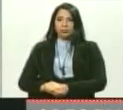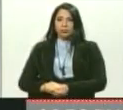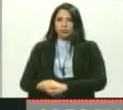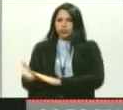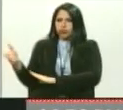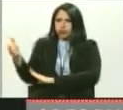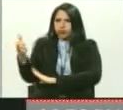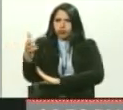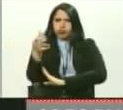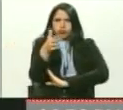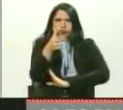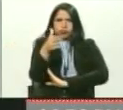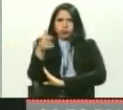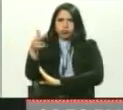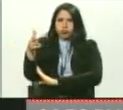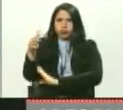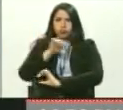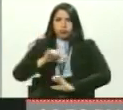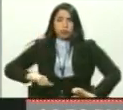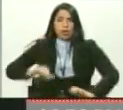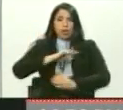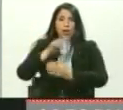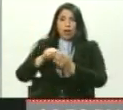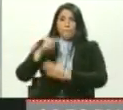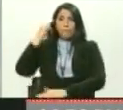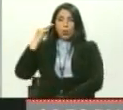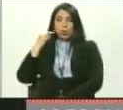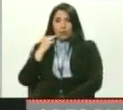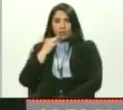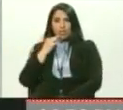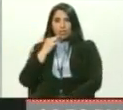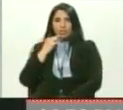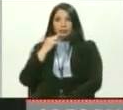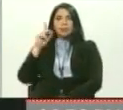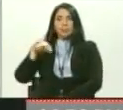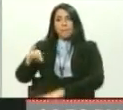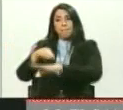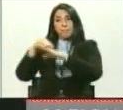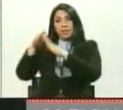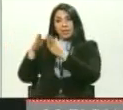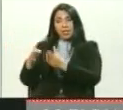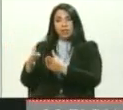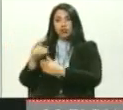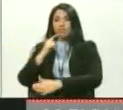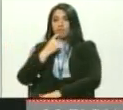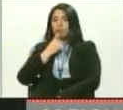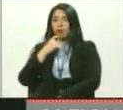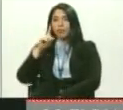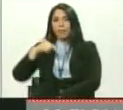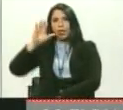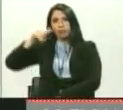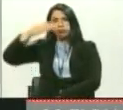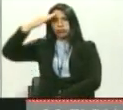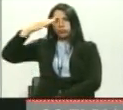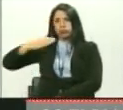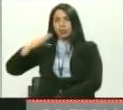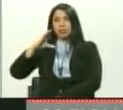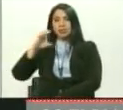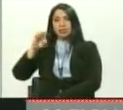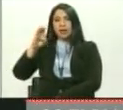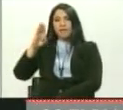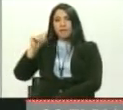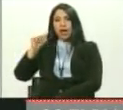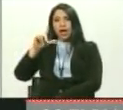fusiles. La Fuerza Armada Nacional Bolivariana, a través del ministro Padrino, del comandante Ceballos, del